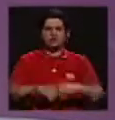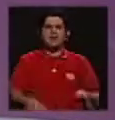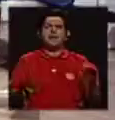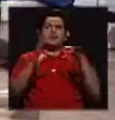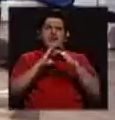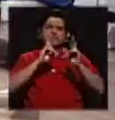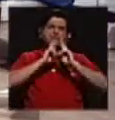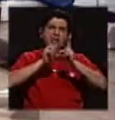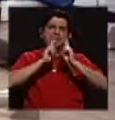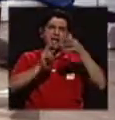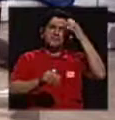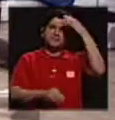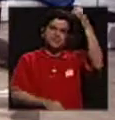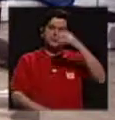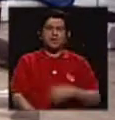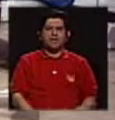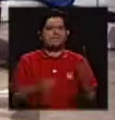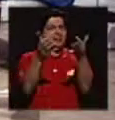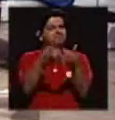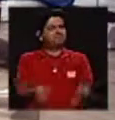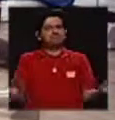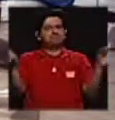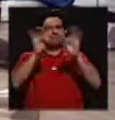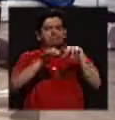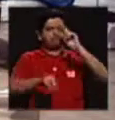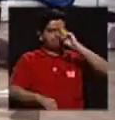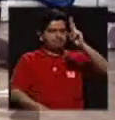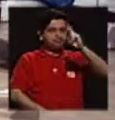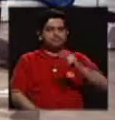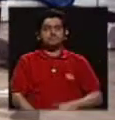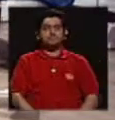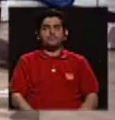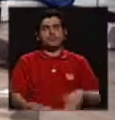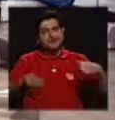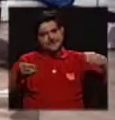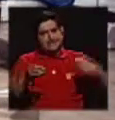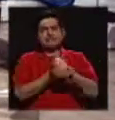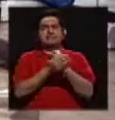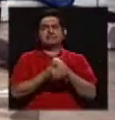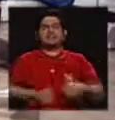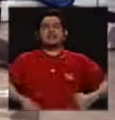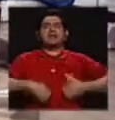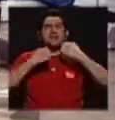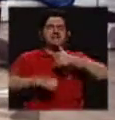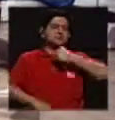a la respuesta cultural es muy importante reconocer que lamentablemente